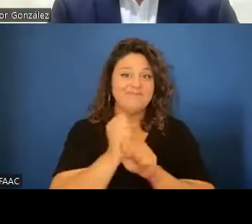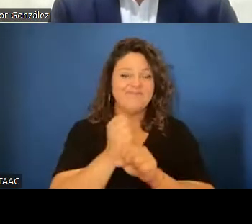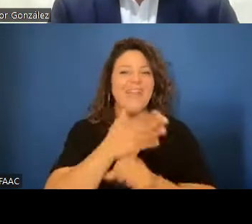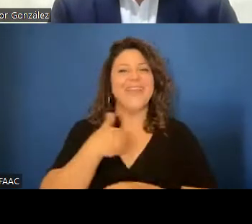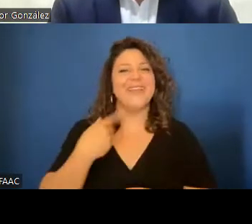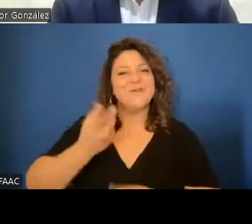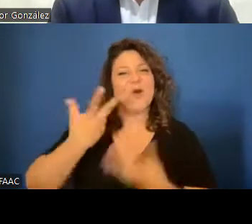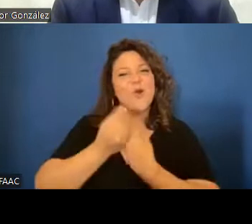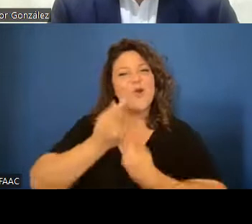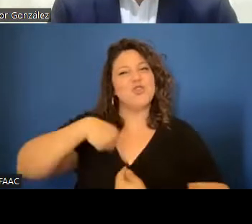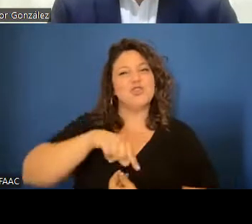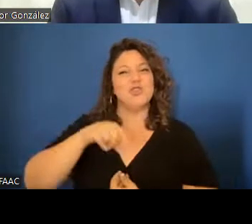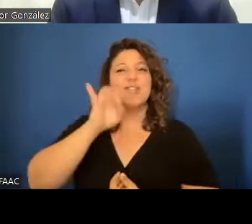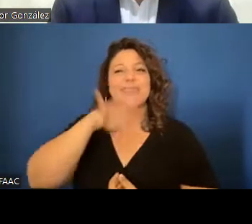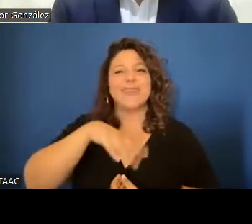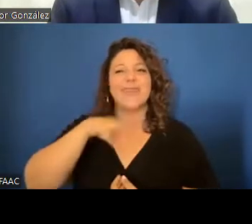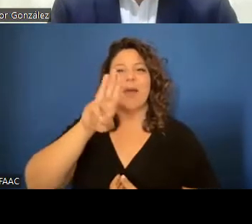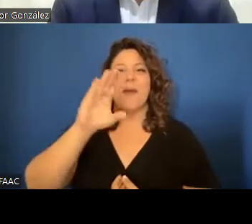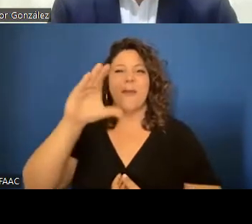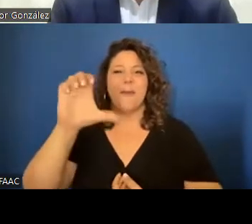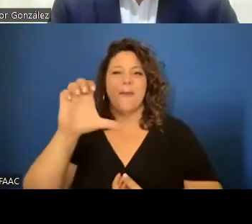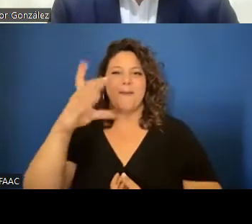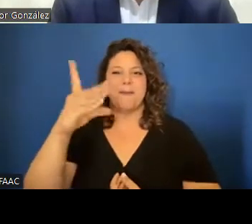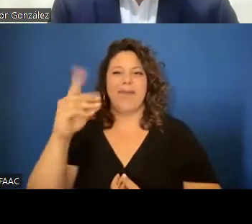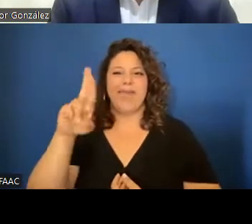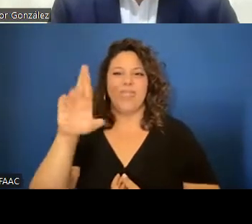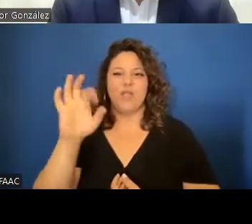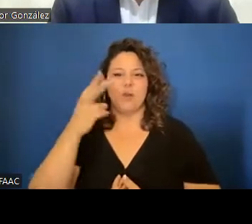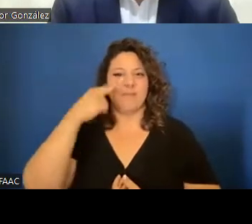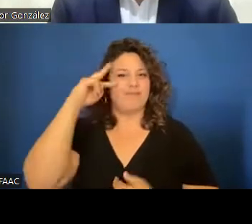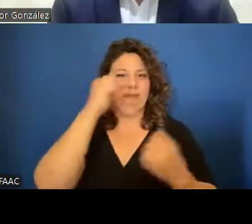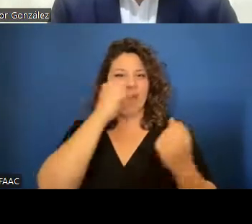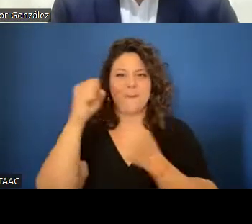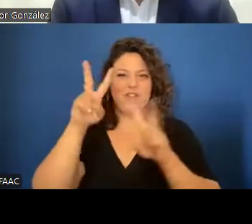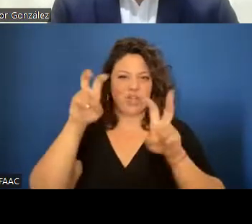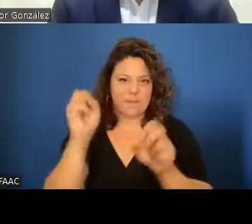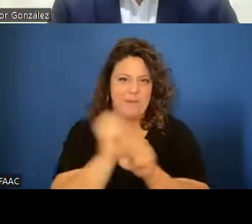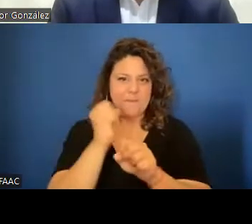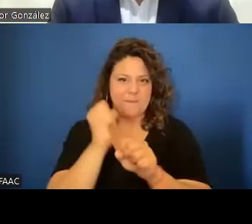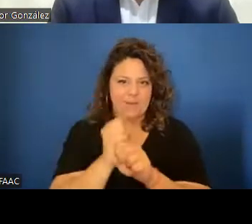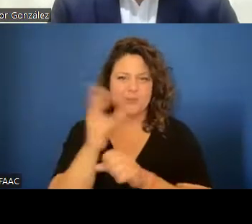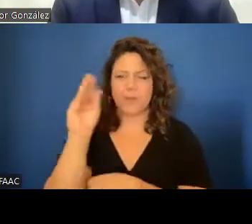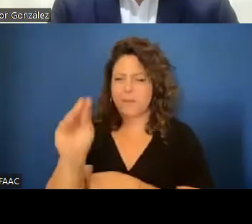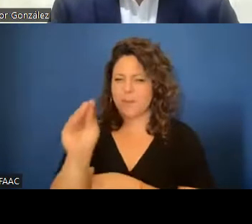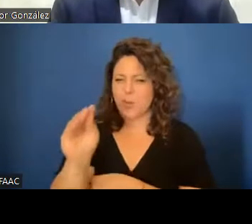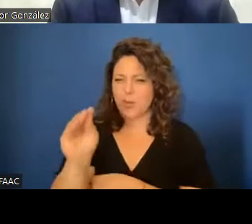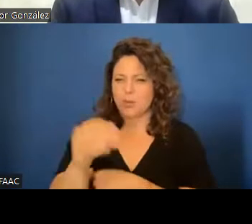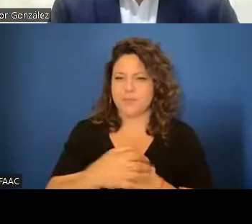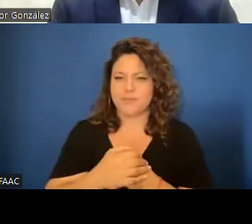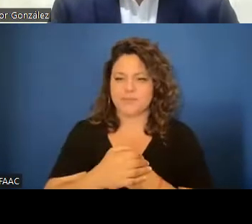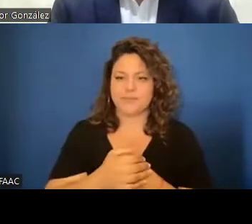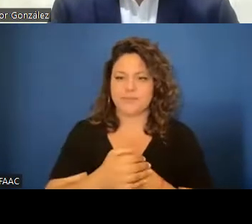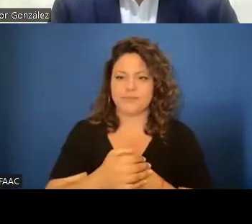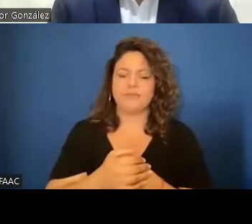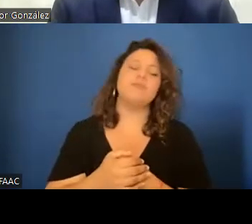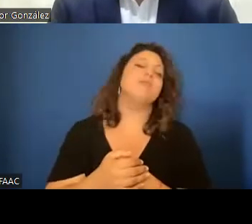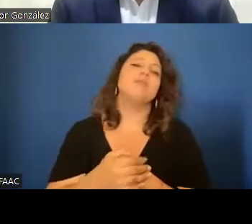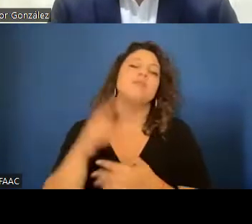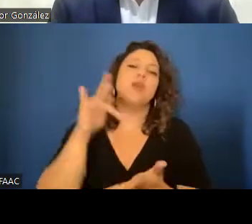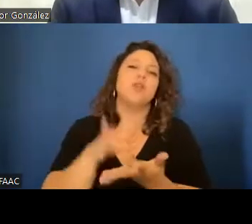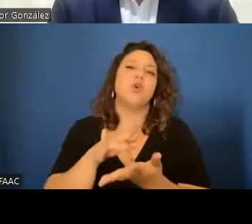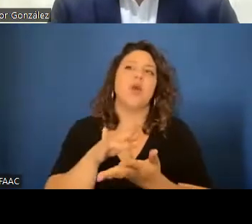los ajustes razonables para que pudiese desempeñar su trabajo sin sufrir pues, las bajas que venía sufriendo y demás. Como hemos